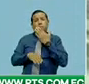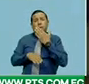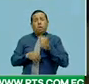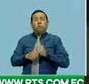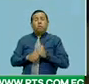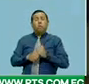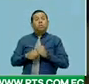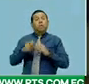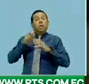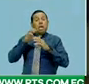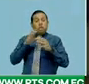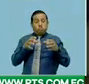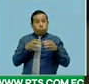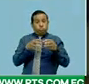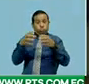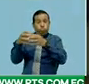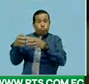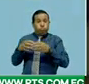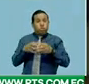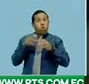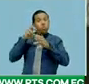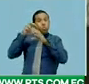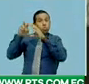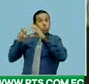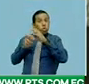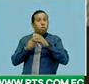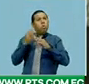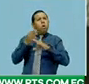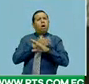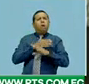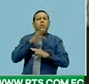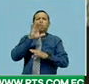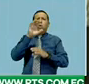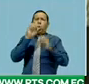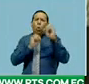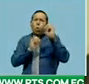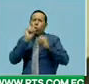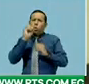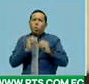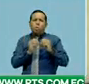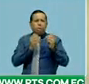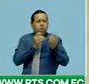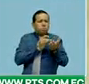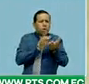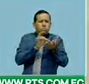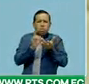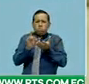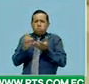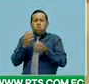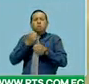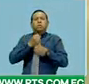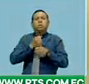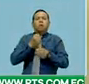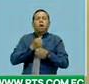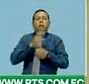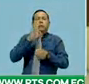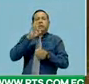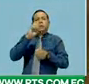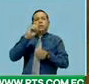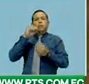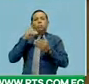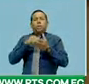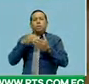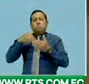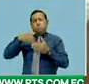cámaras de turismo, a octubre se habrían perdido más de 70.000 puestos de trabajo en el país de toda la cadena, pero consideran que esa cifra se